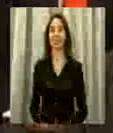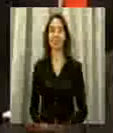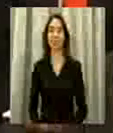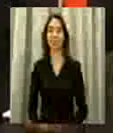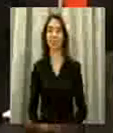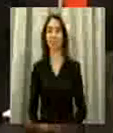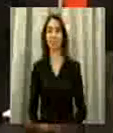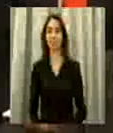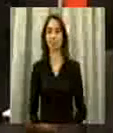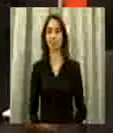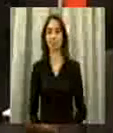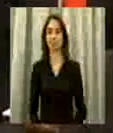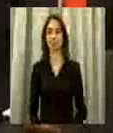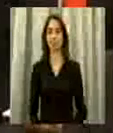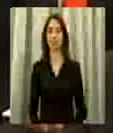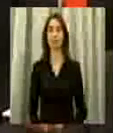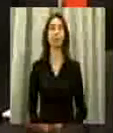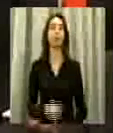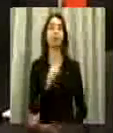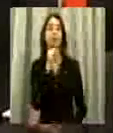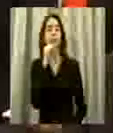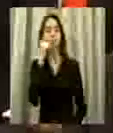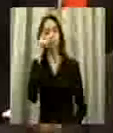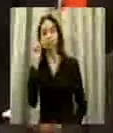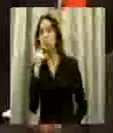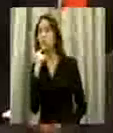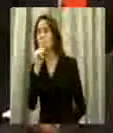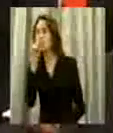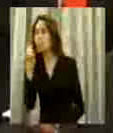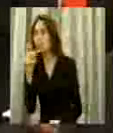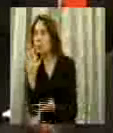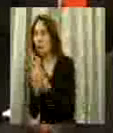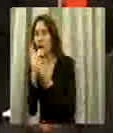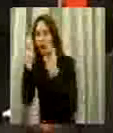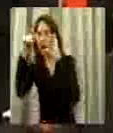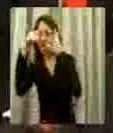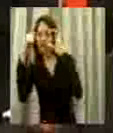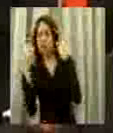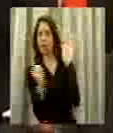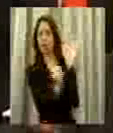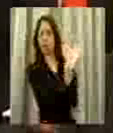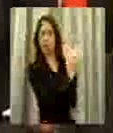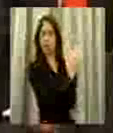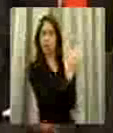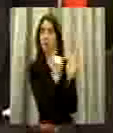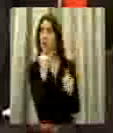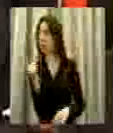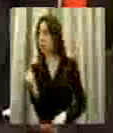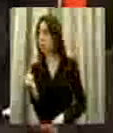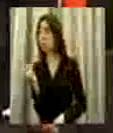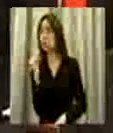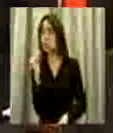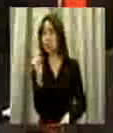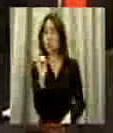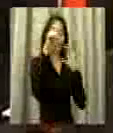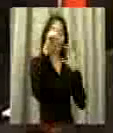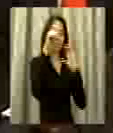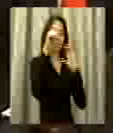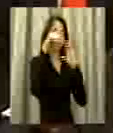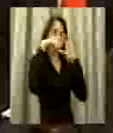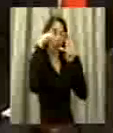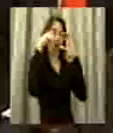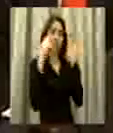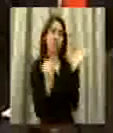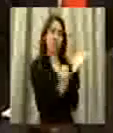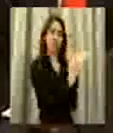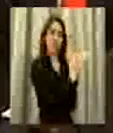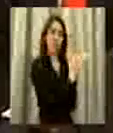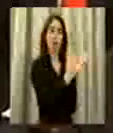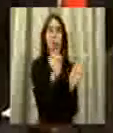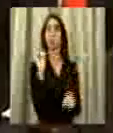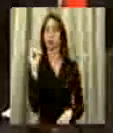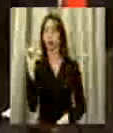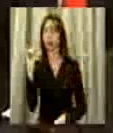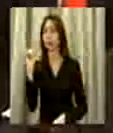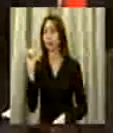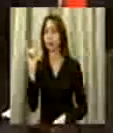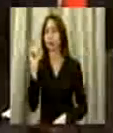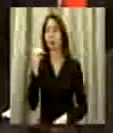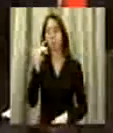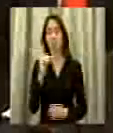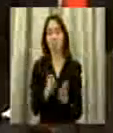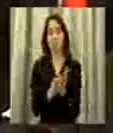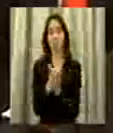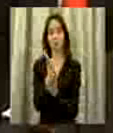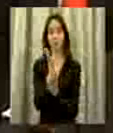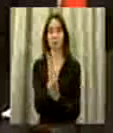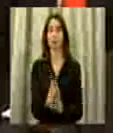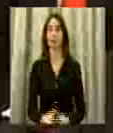Un bono. No sé si tenemos un video o... ¿Sí? Creo que tenemos un video para